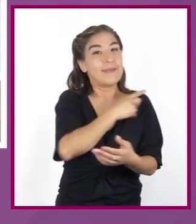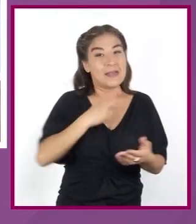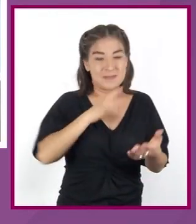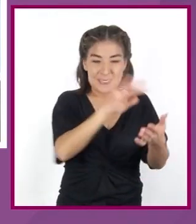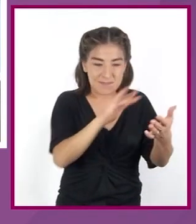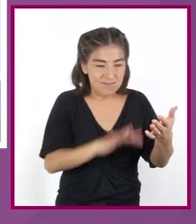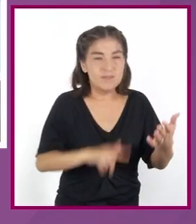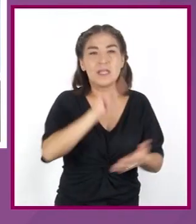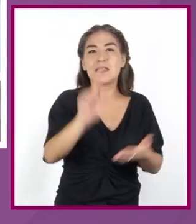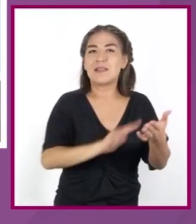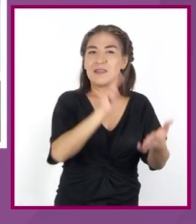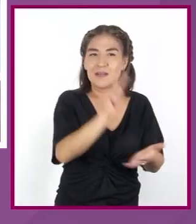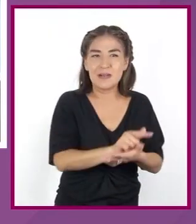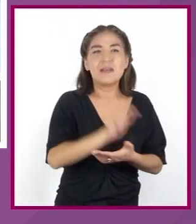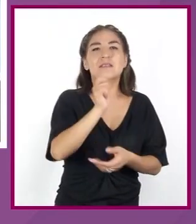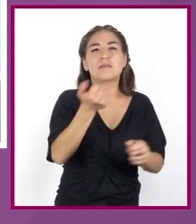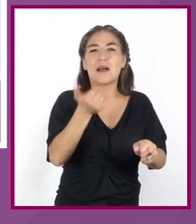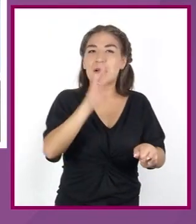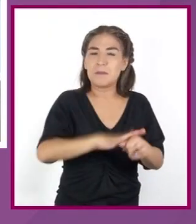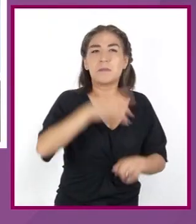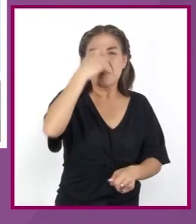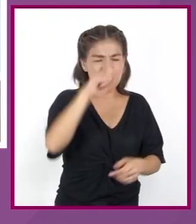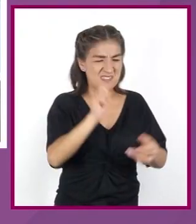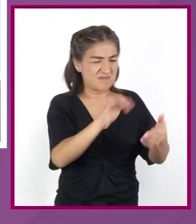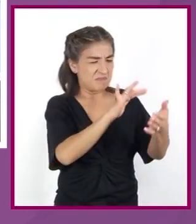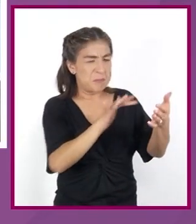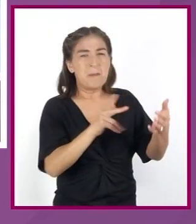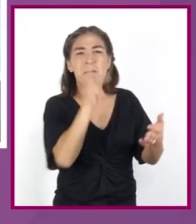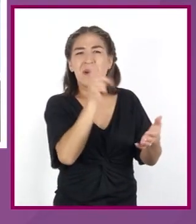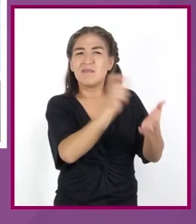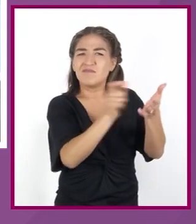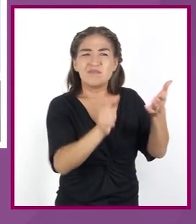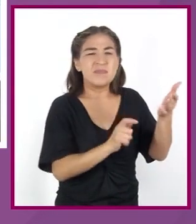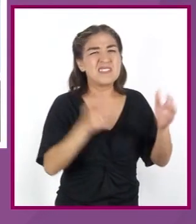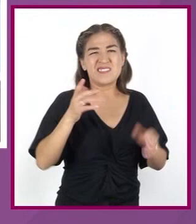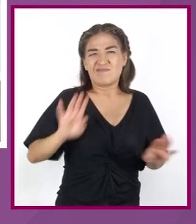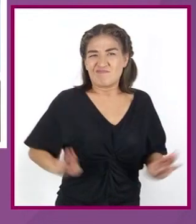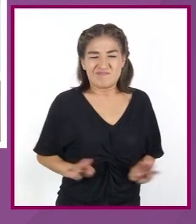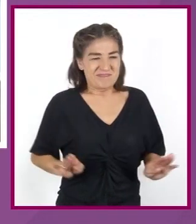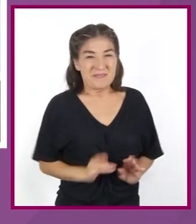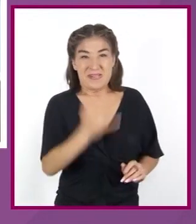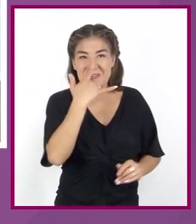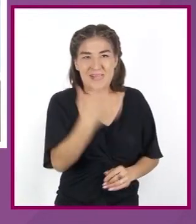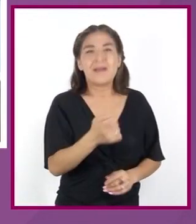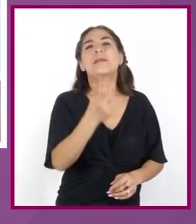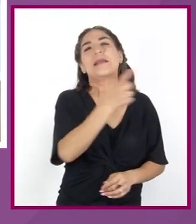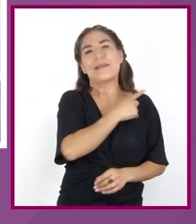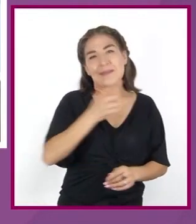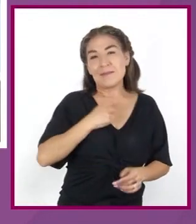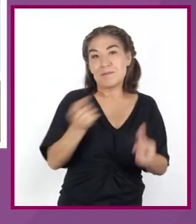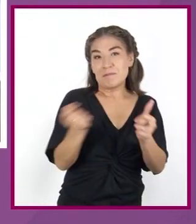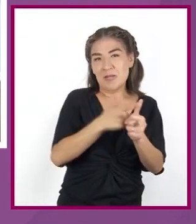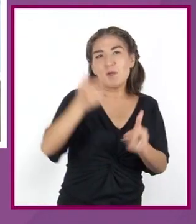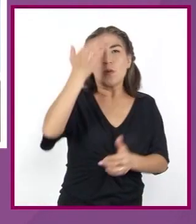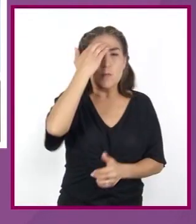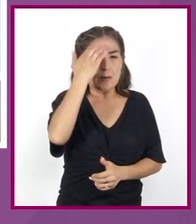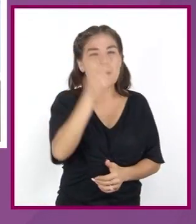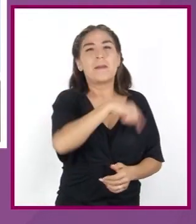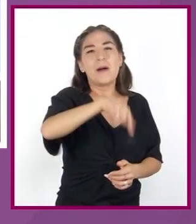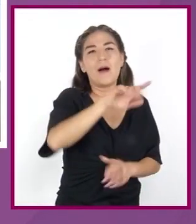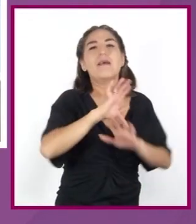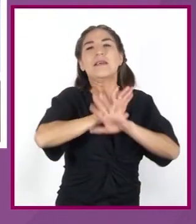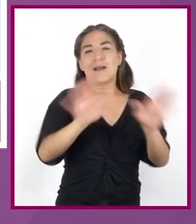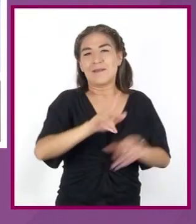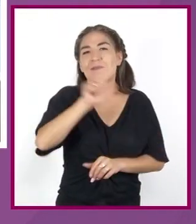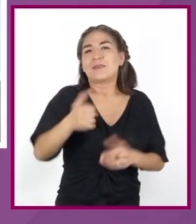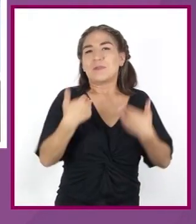legales y administrativos porque tienen expresiones y términos muy particulares que debemos conocer para ejercer nuestros derechos y cumplir